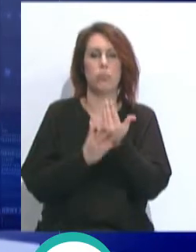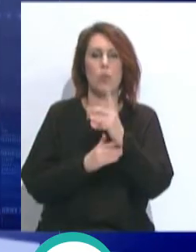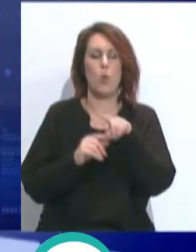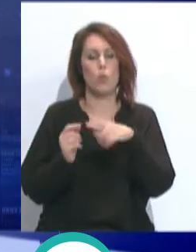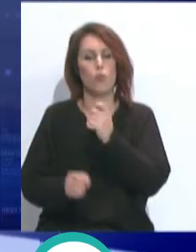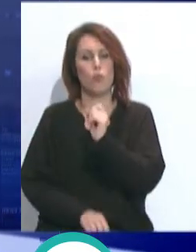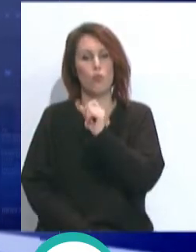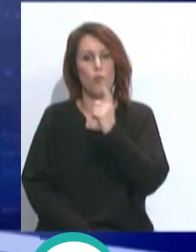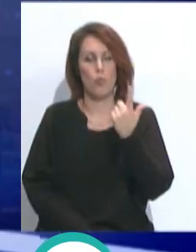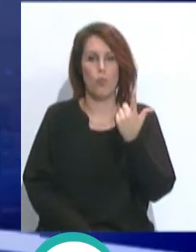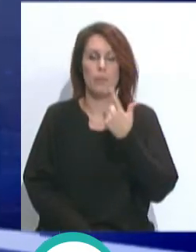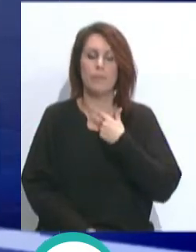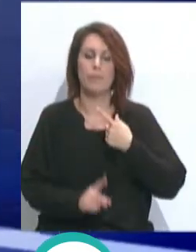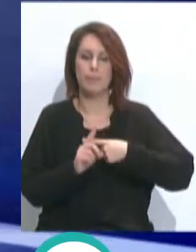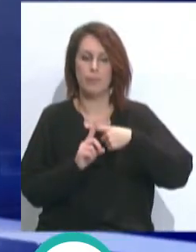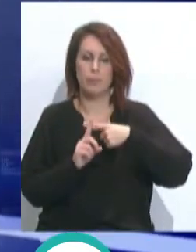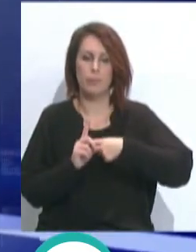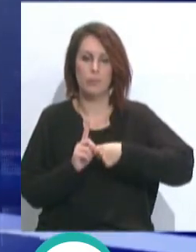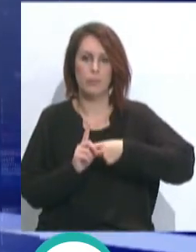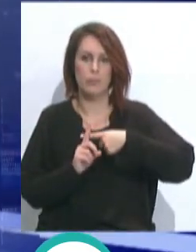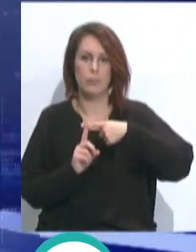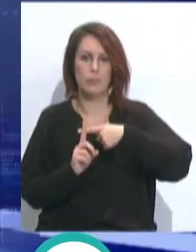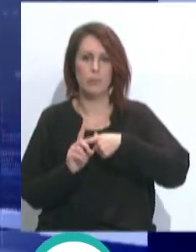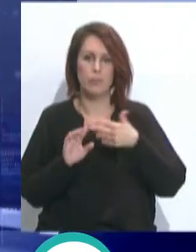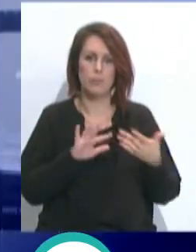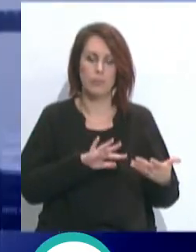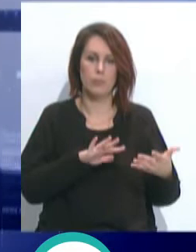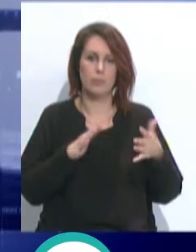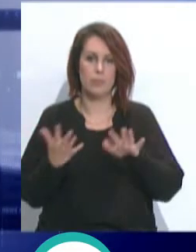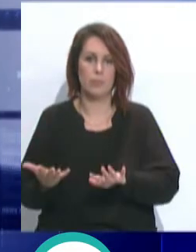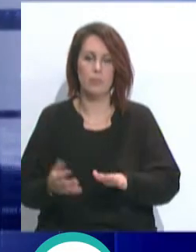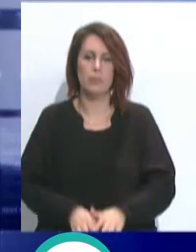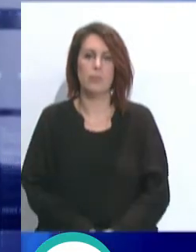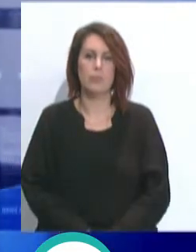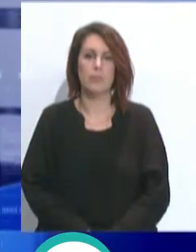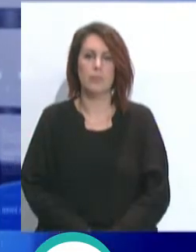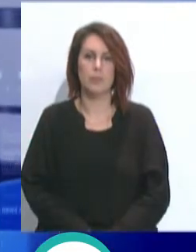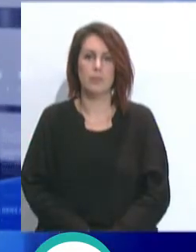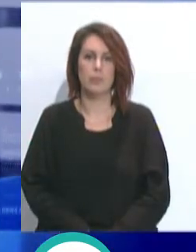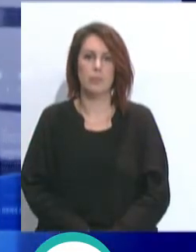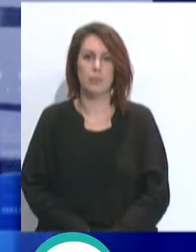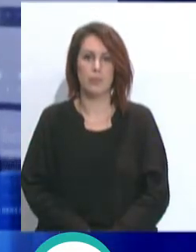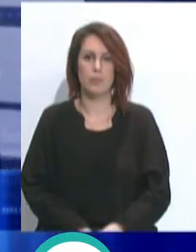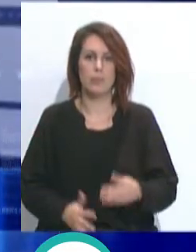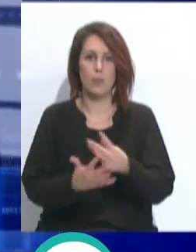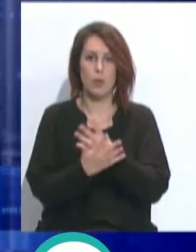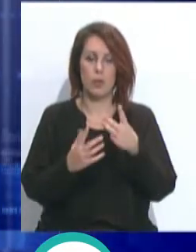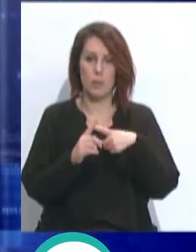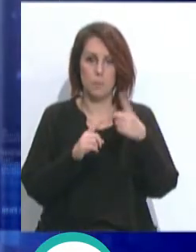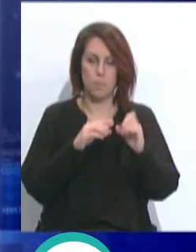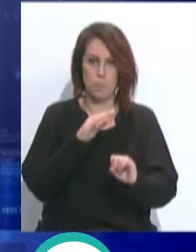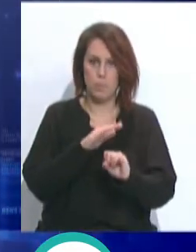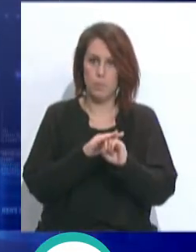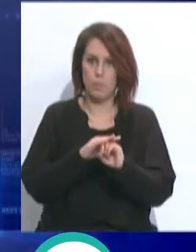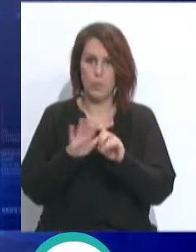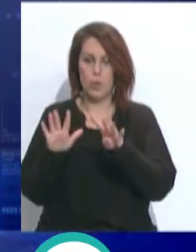a despejado. Los valores extremos en cuanto a las temperaturas variarán entre los 18 grados de máxima